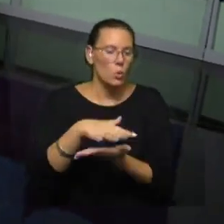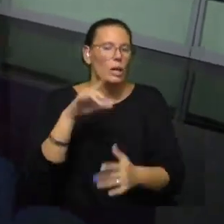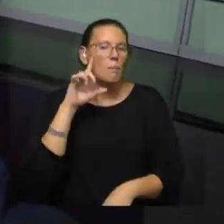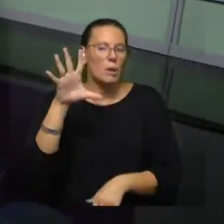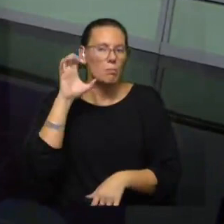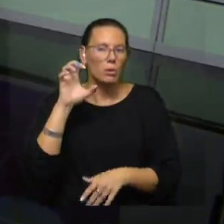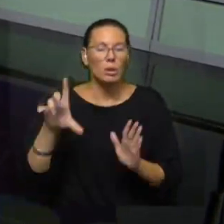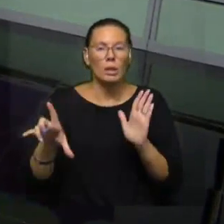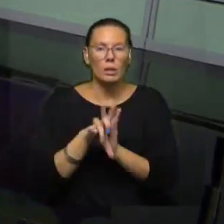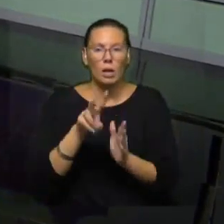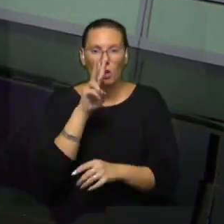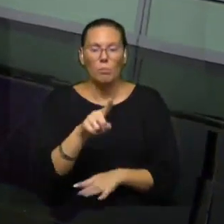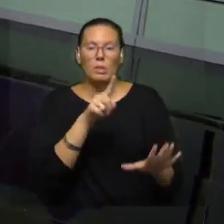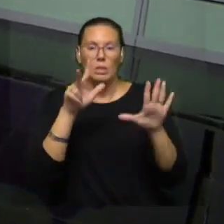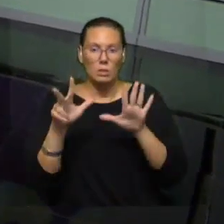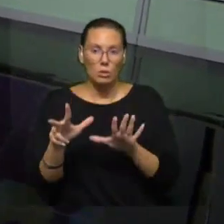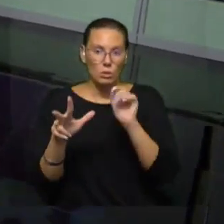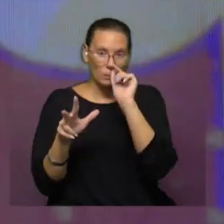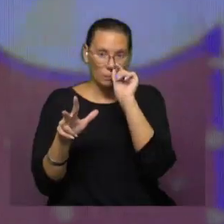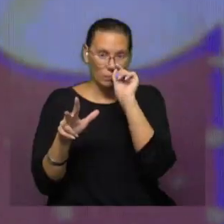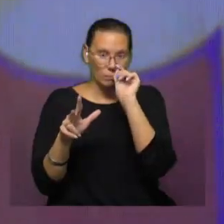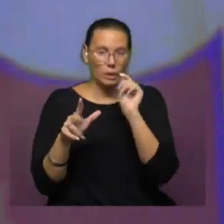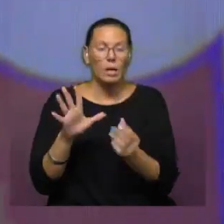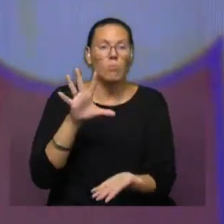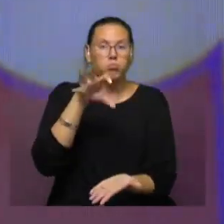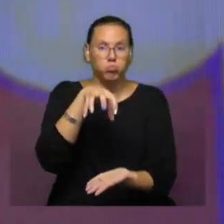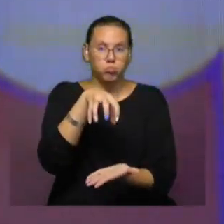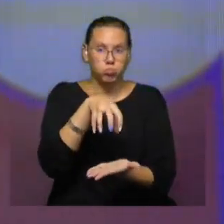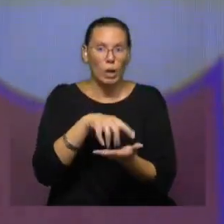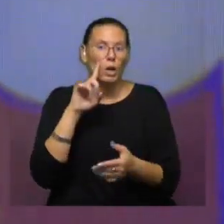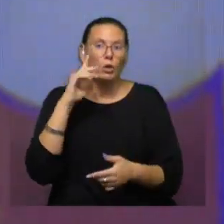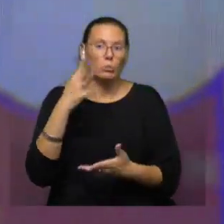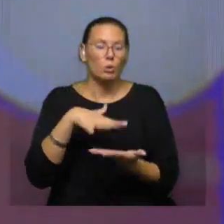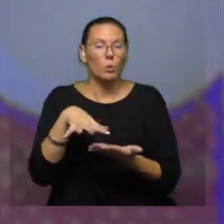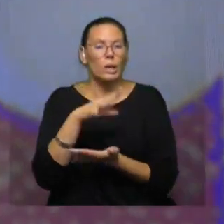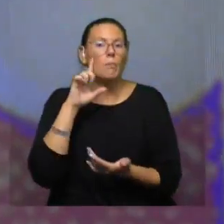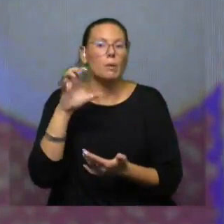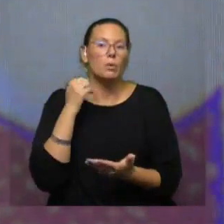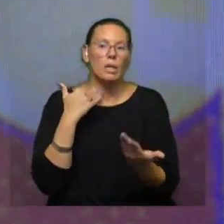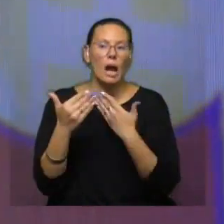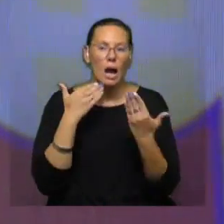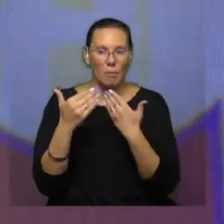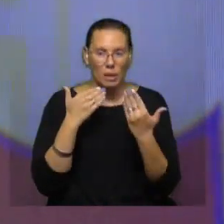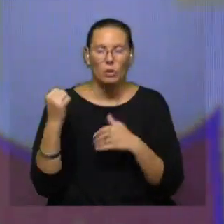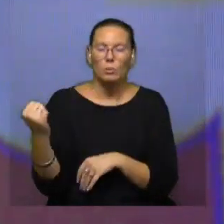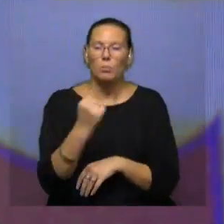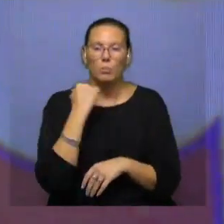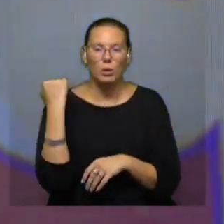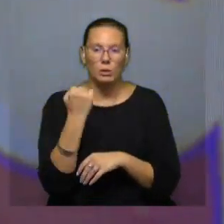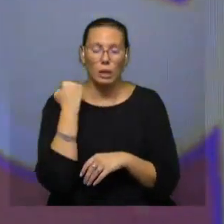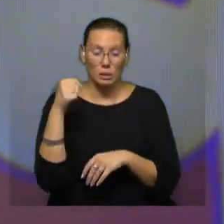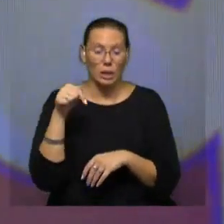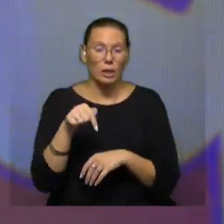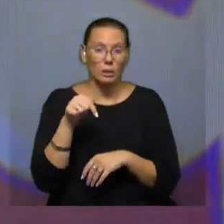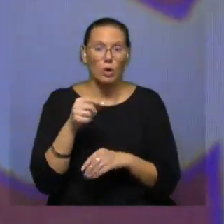hay una ley desde 2018 para la declaración, digamos, de sitios de memoria. Y bueno, vamos a estar hablando de ellos, la importancia sobre esto y